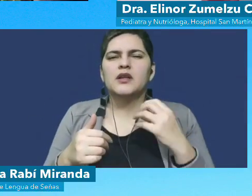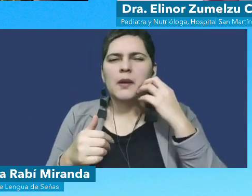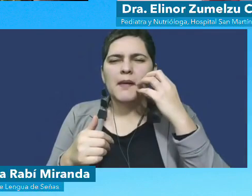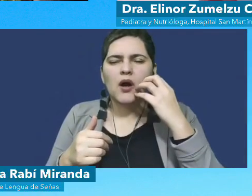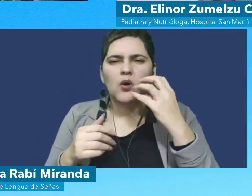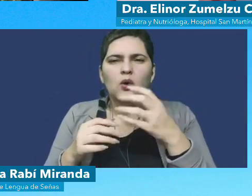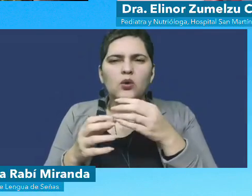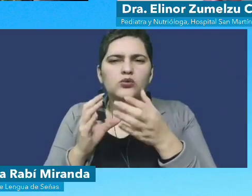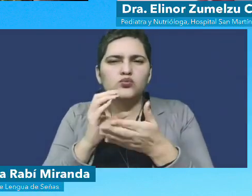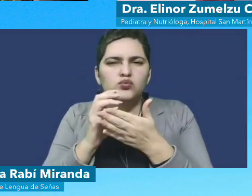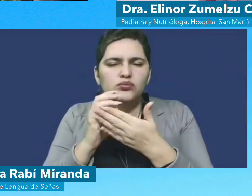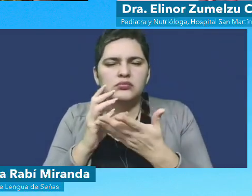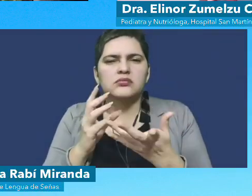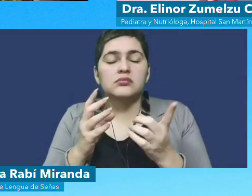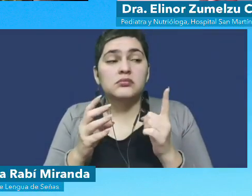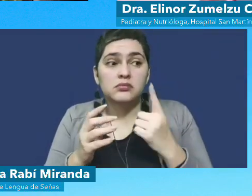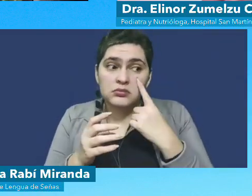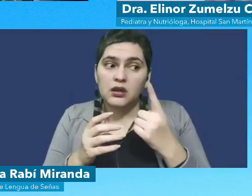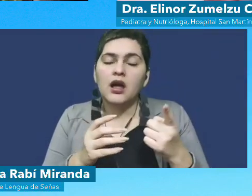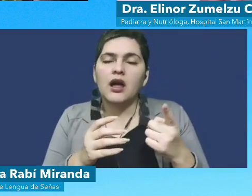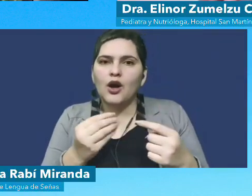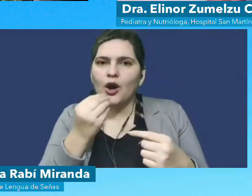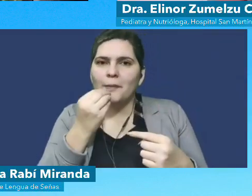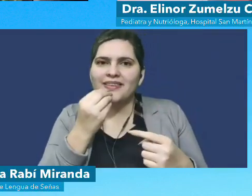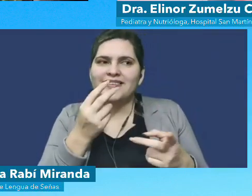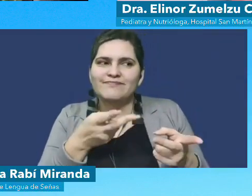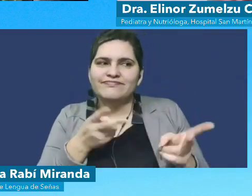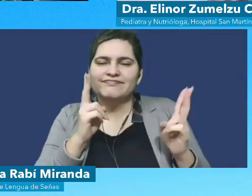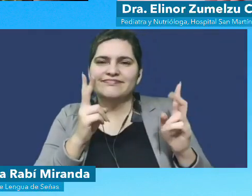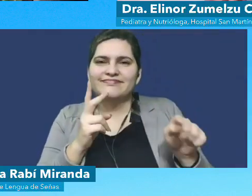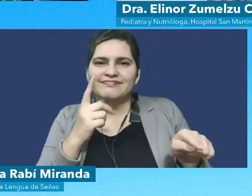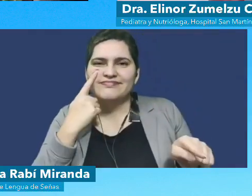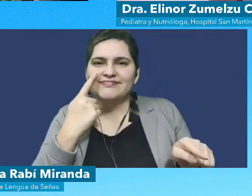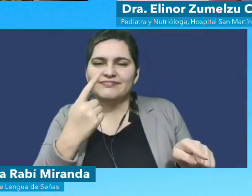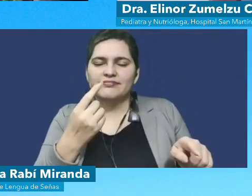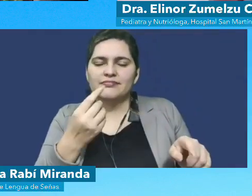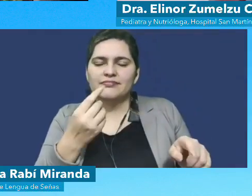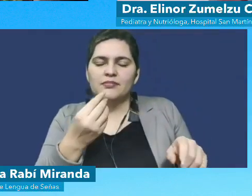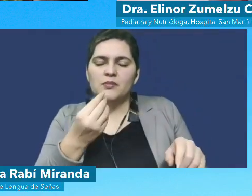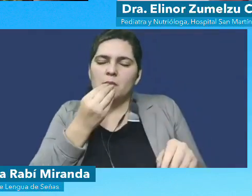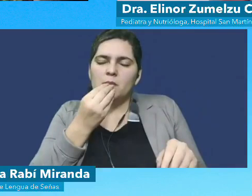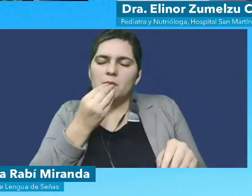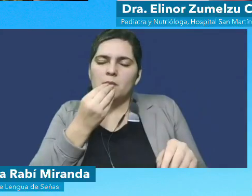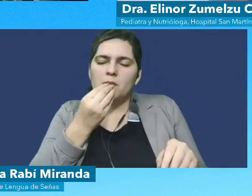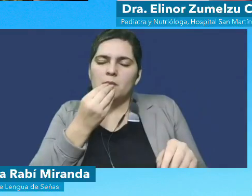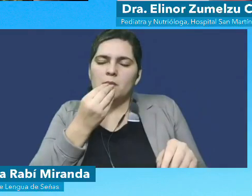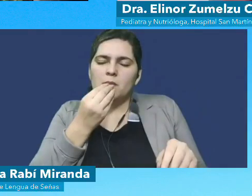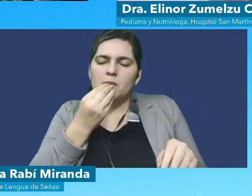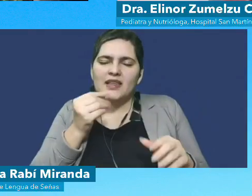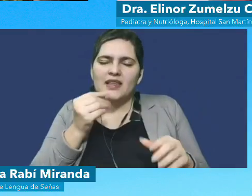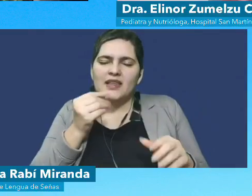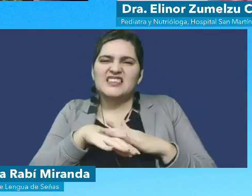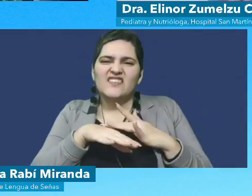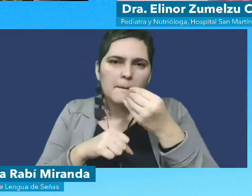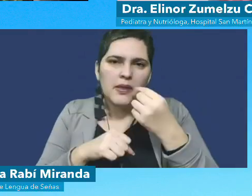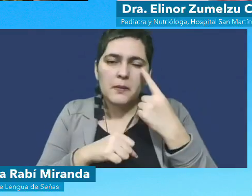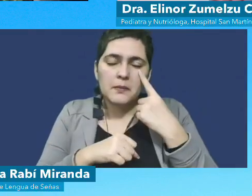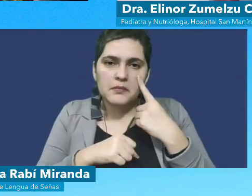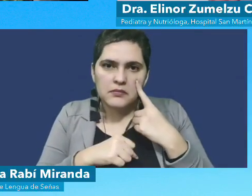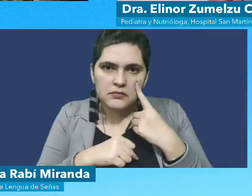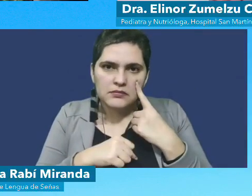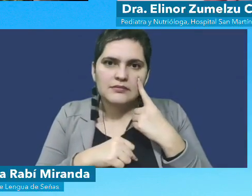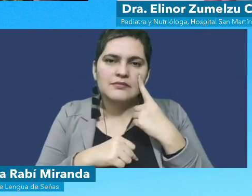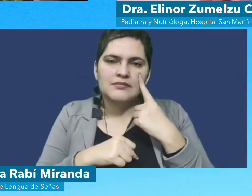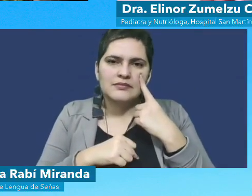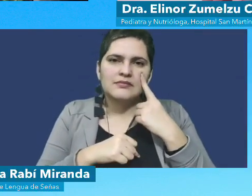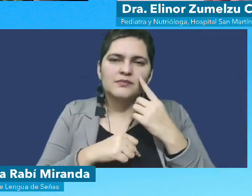lo que toleras comer, lo que te permite tu sensibilidad o tu alteración de la percepción,